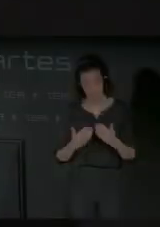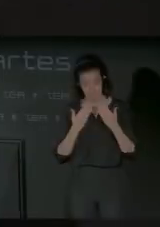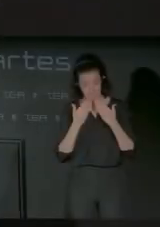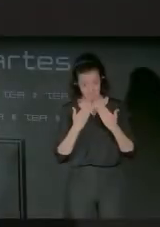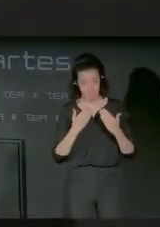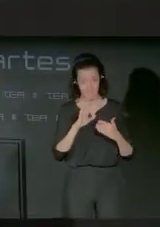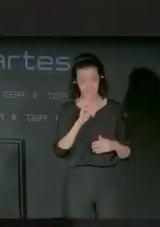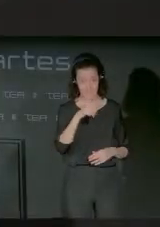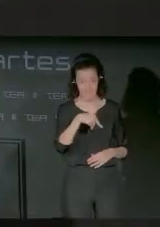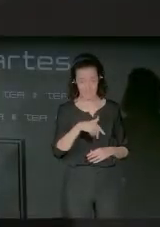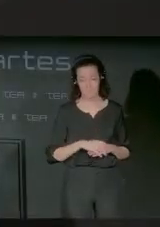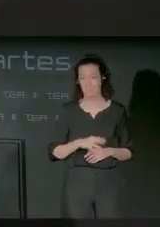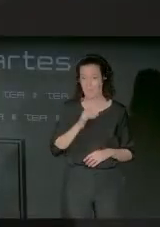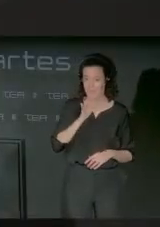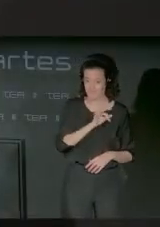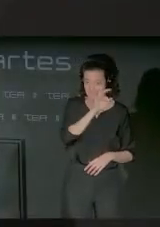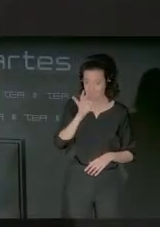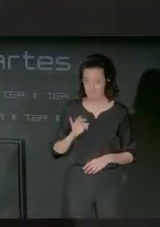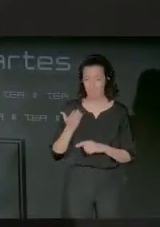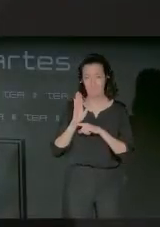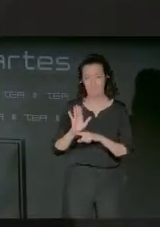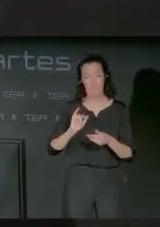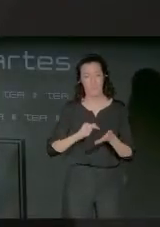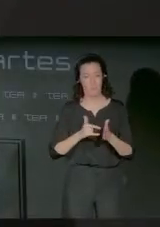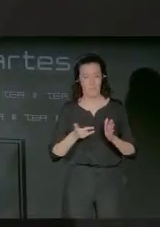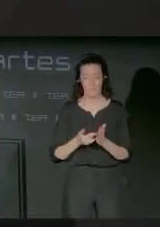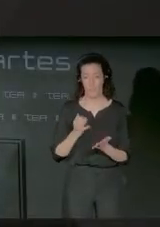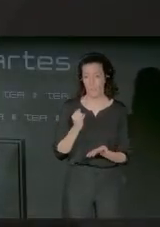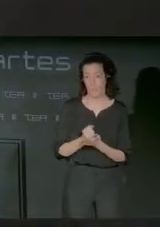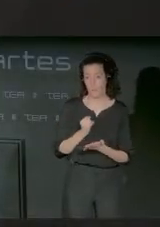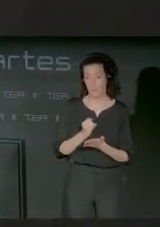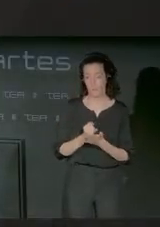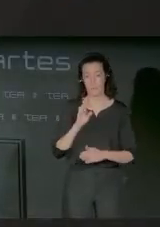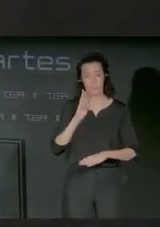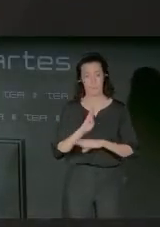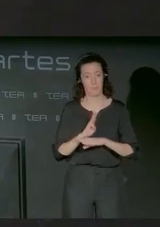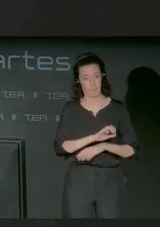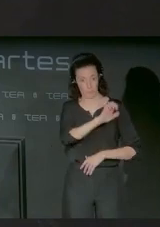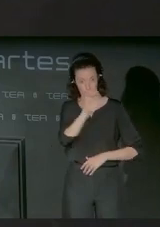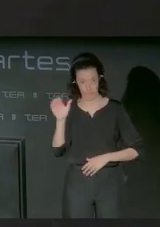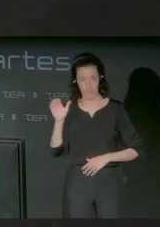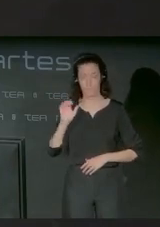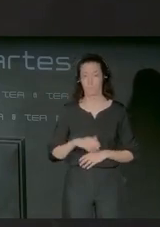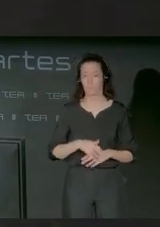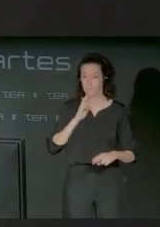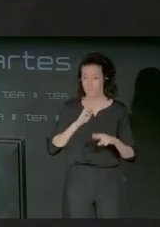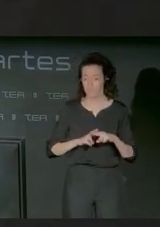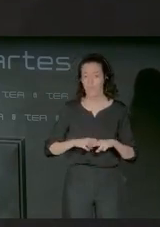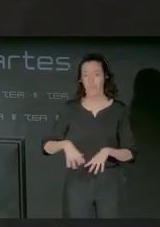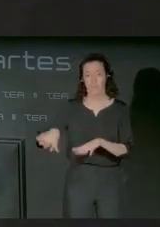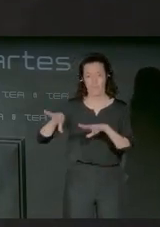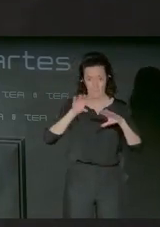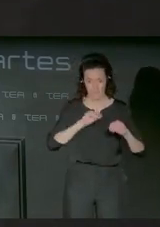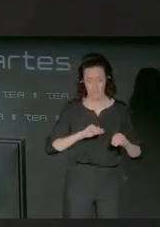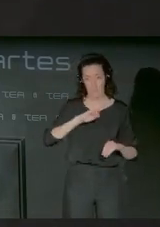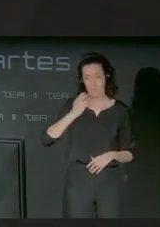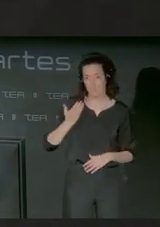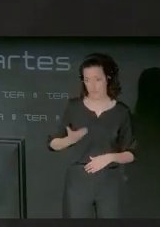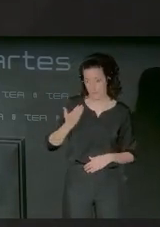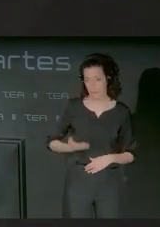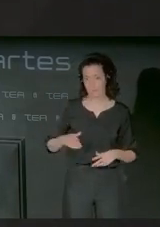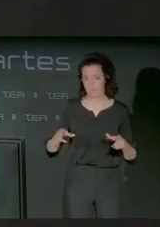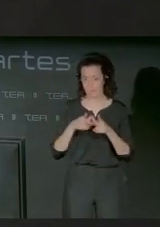Pues a continuación pasamos a la presentación del proyecto piloto del Parlamento Europeo Understanding the Value of a European Game Society. En primer lugar,